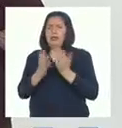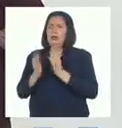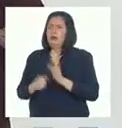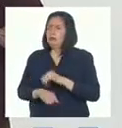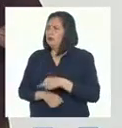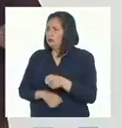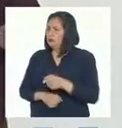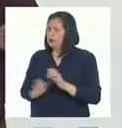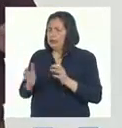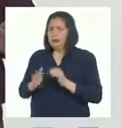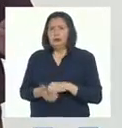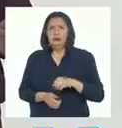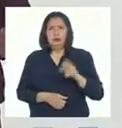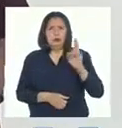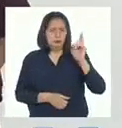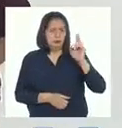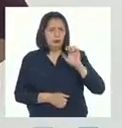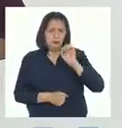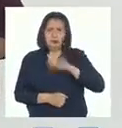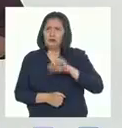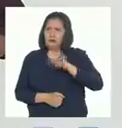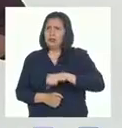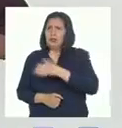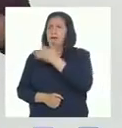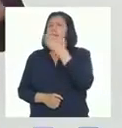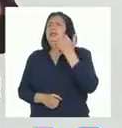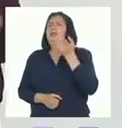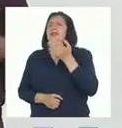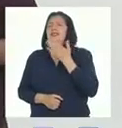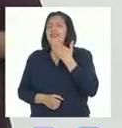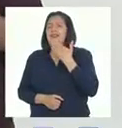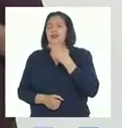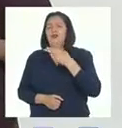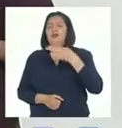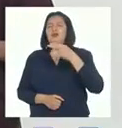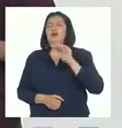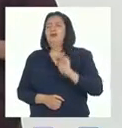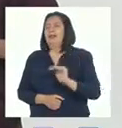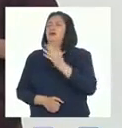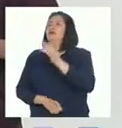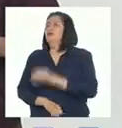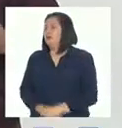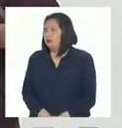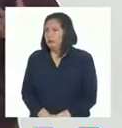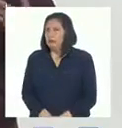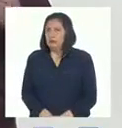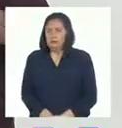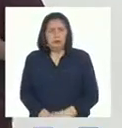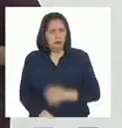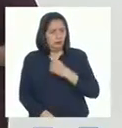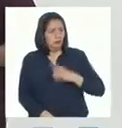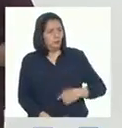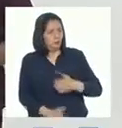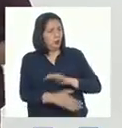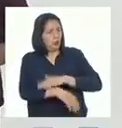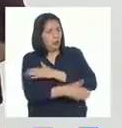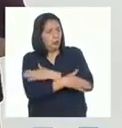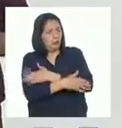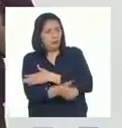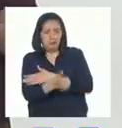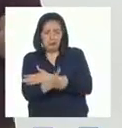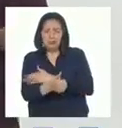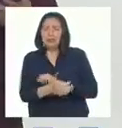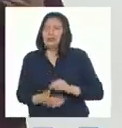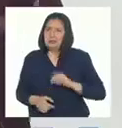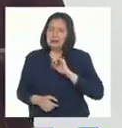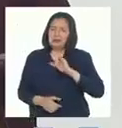aula. El profesor responde que el mejor es Humberto Grieve. El director lo felicita